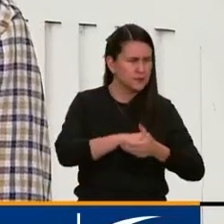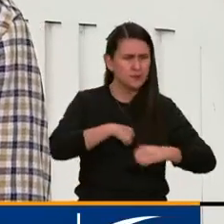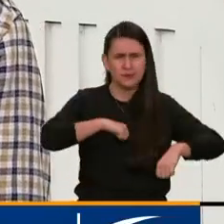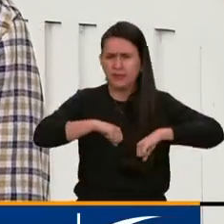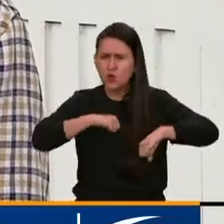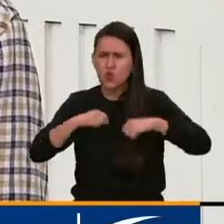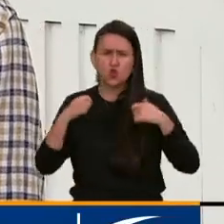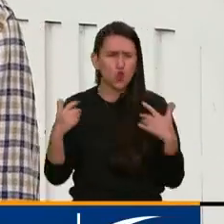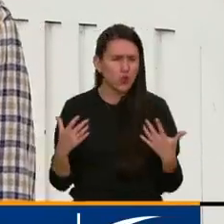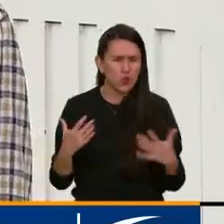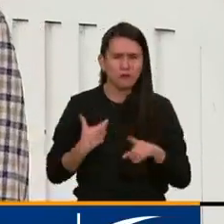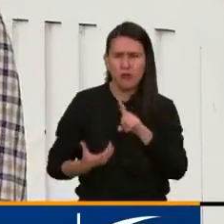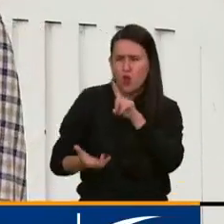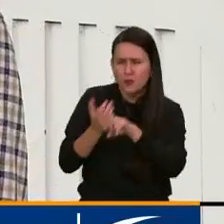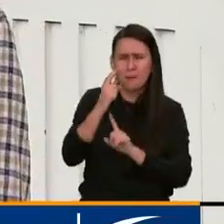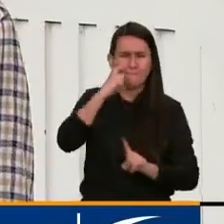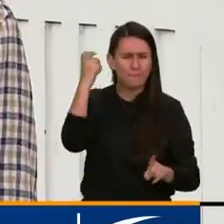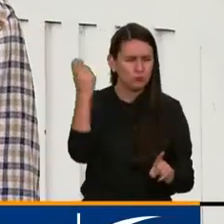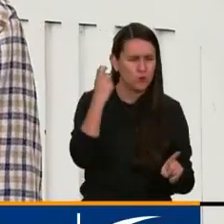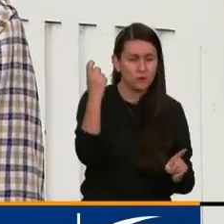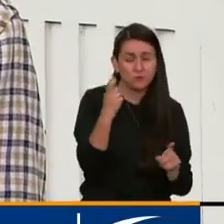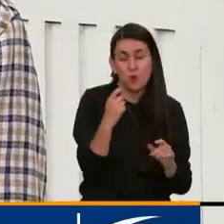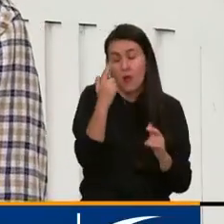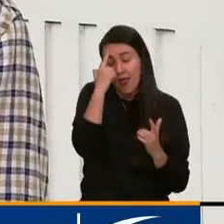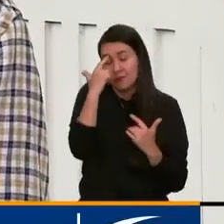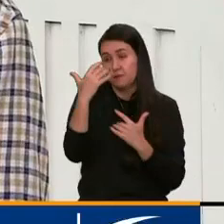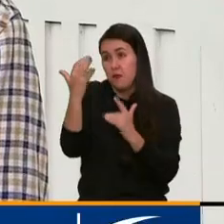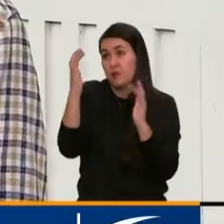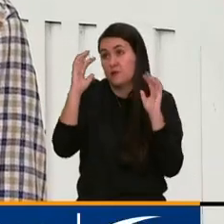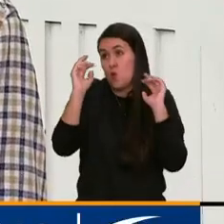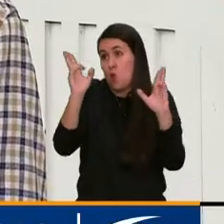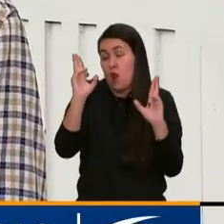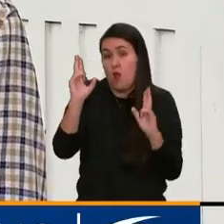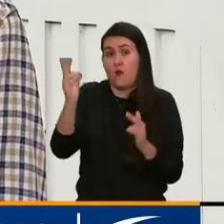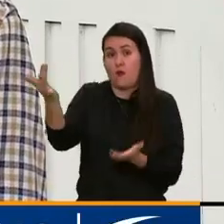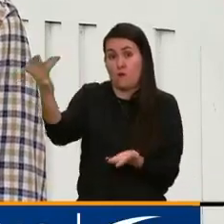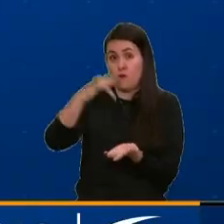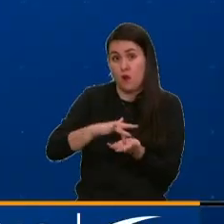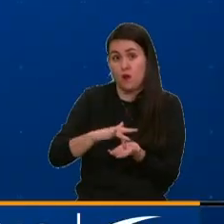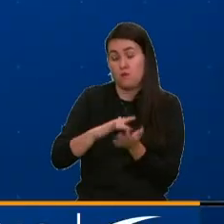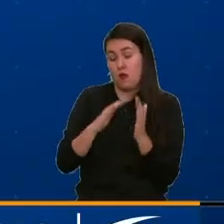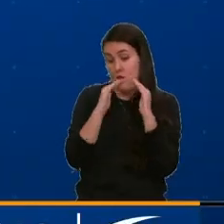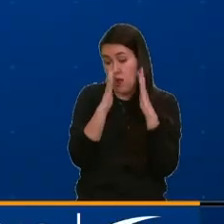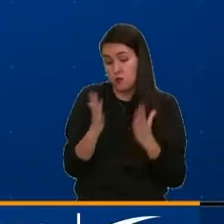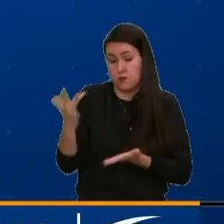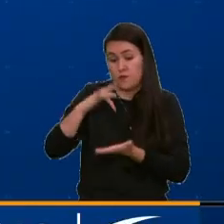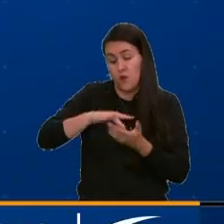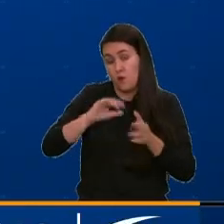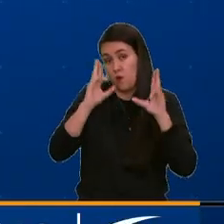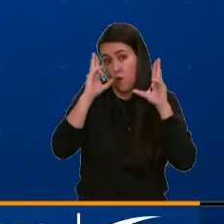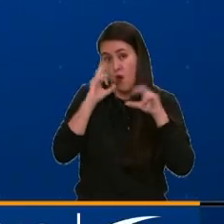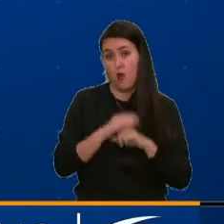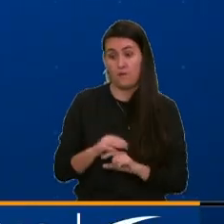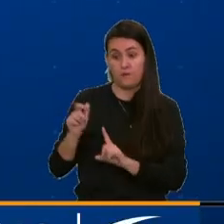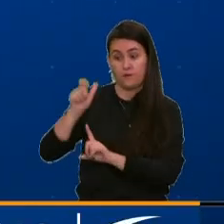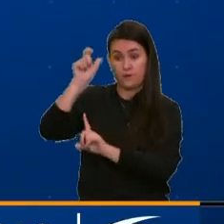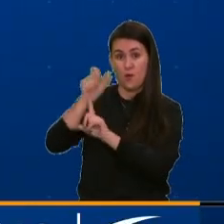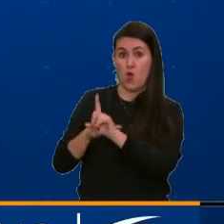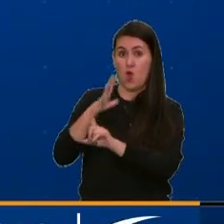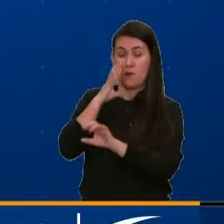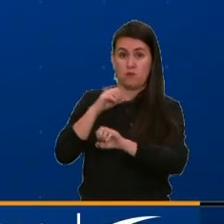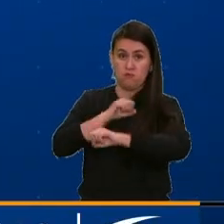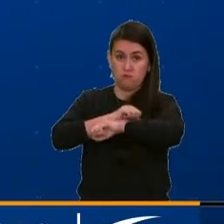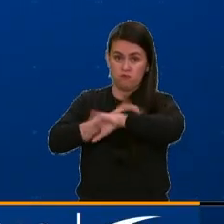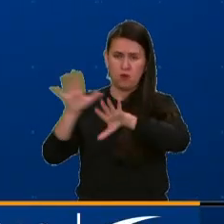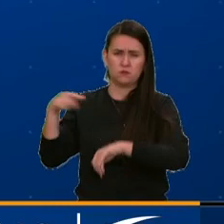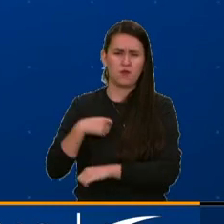por encontrarlo, seguir buscando y pues con esperanzas de que vuelva y al hogar, a la casa. Carlos, el joven desaparecido, es